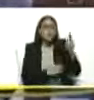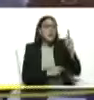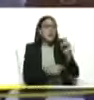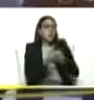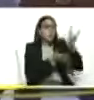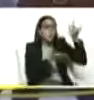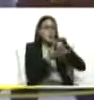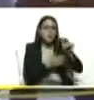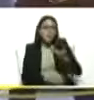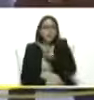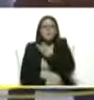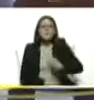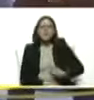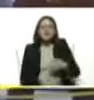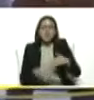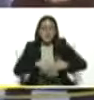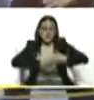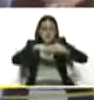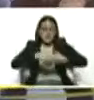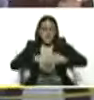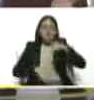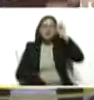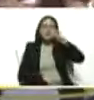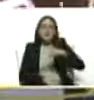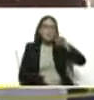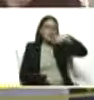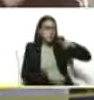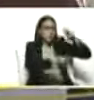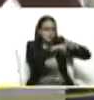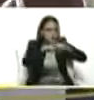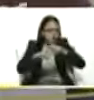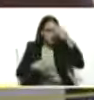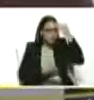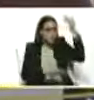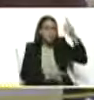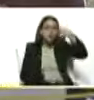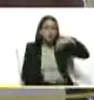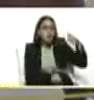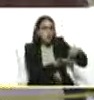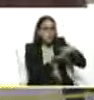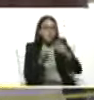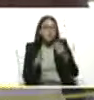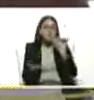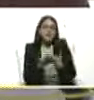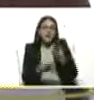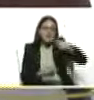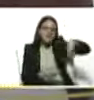CENIA, siéntese para poder verlos a todos. Ahí están todos, pues.